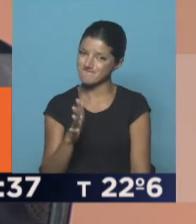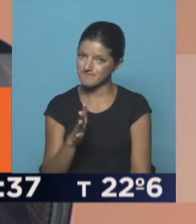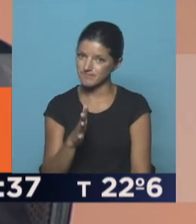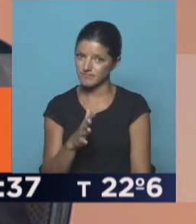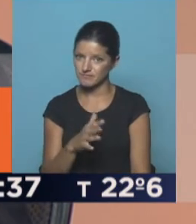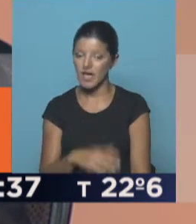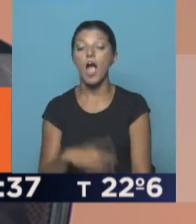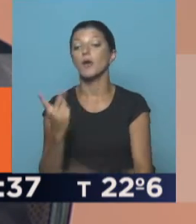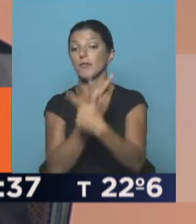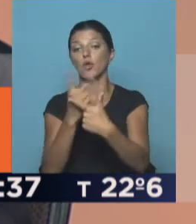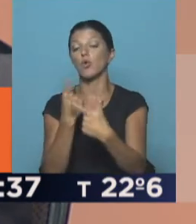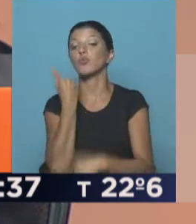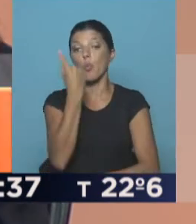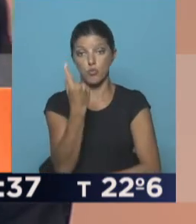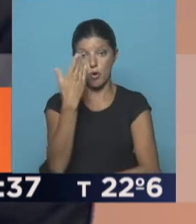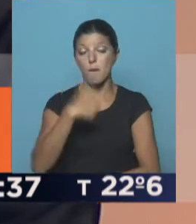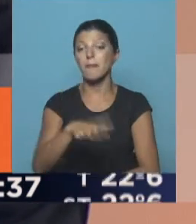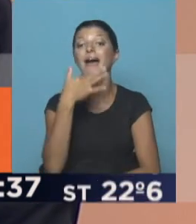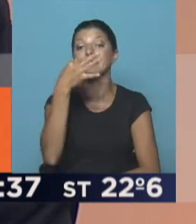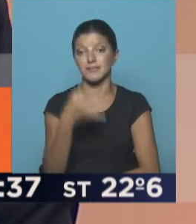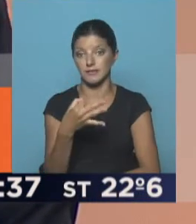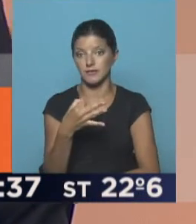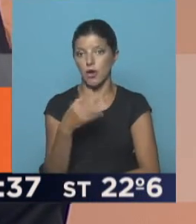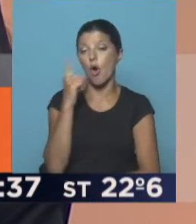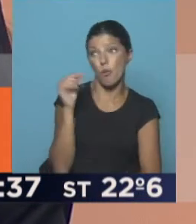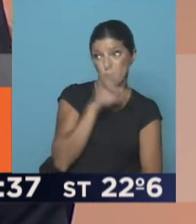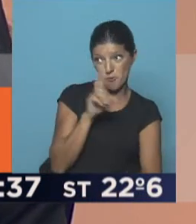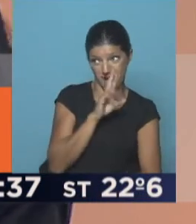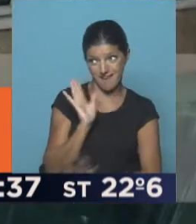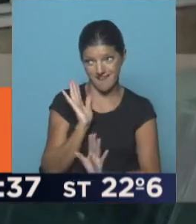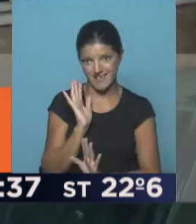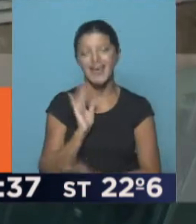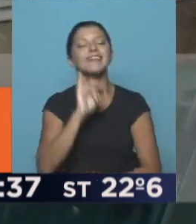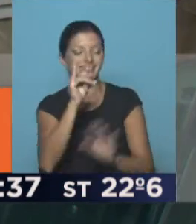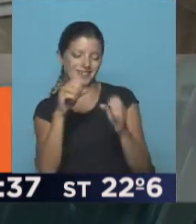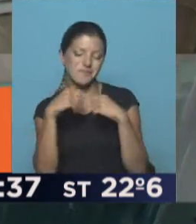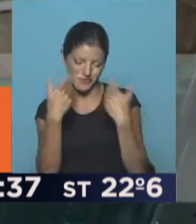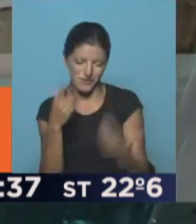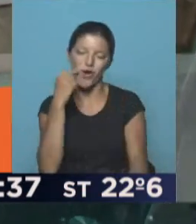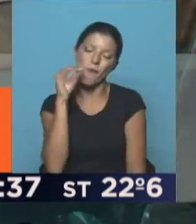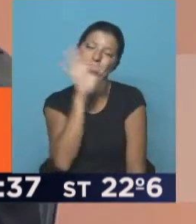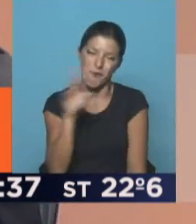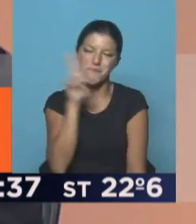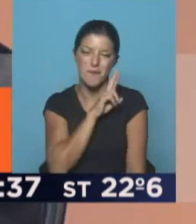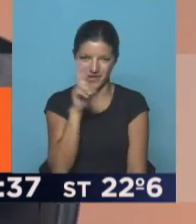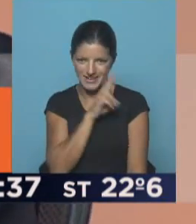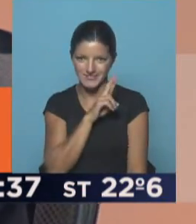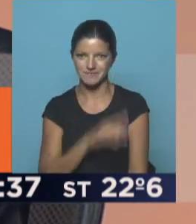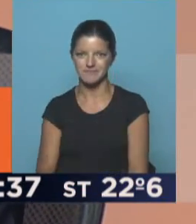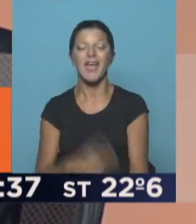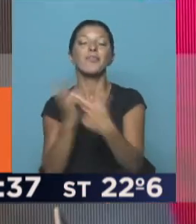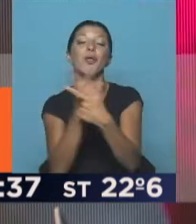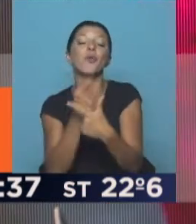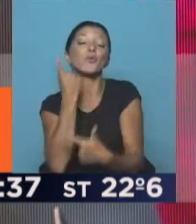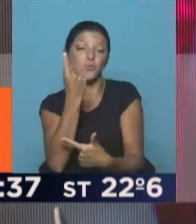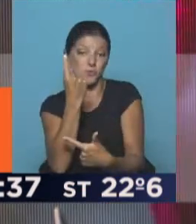o el otro el hombre que determine si se puede o no salvar. ¿El hombre o la mujer? Sí, claro, el hombre o la mujer, uno o el otro,